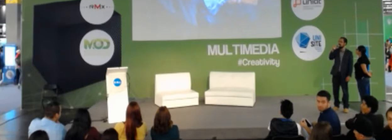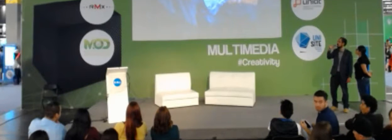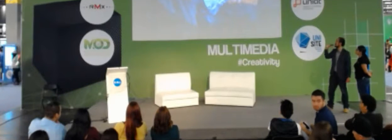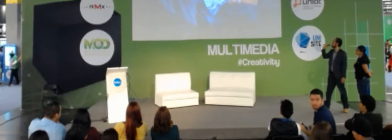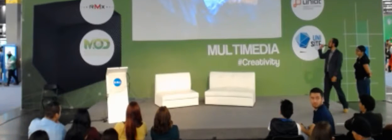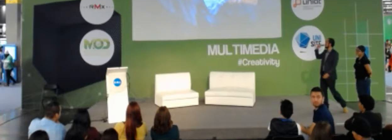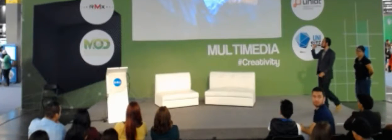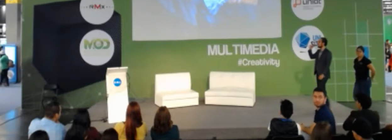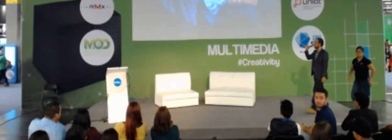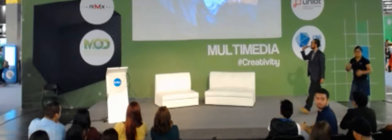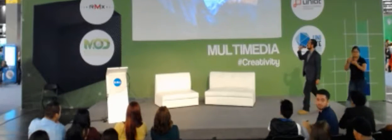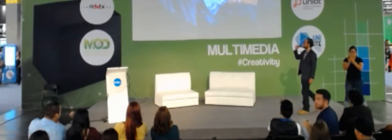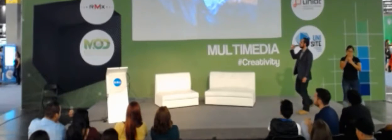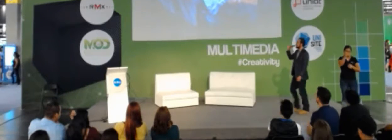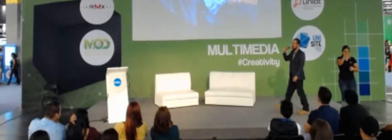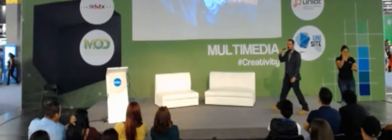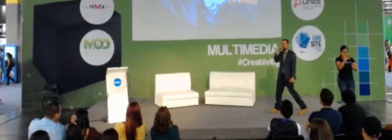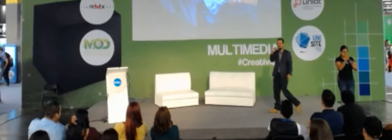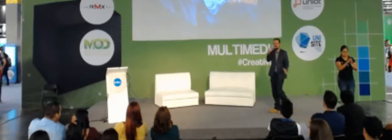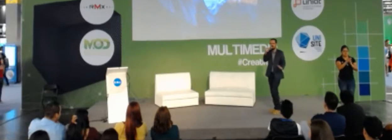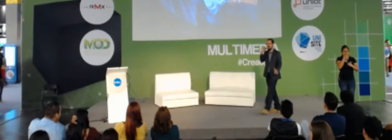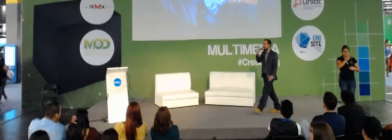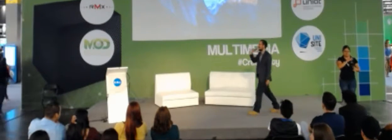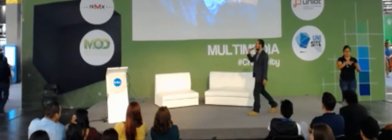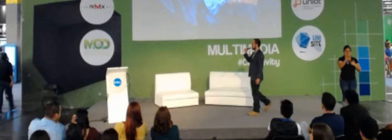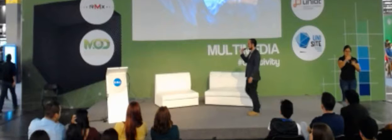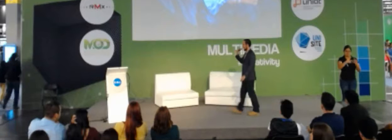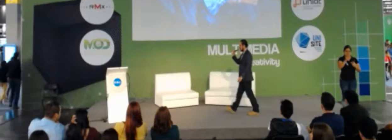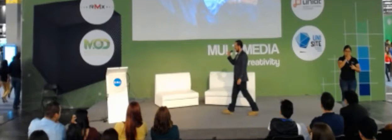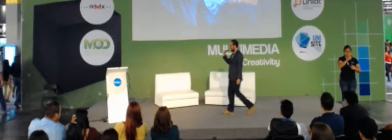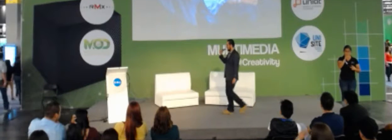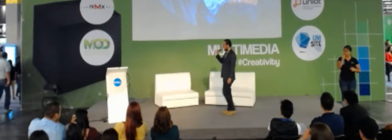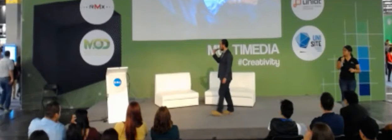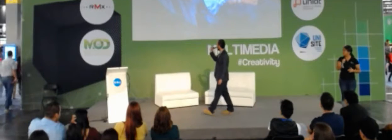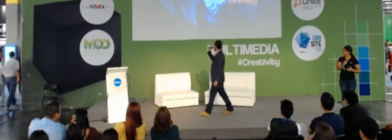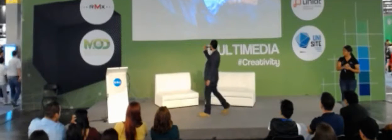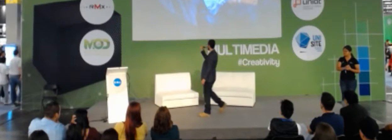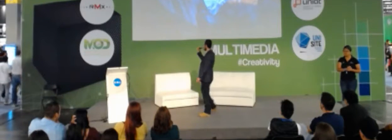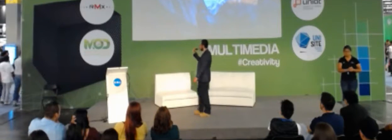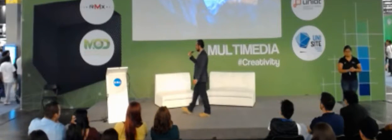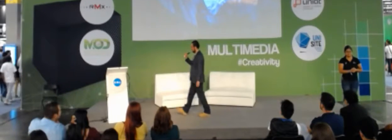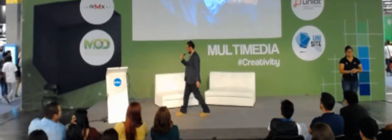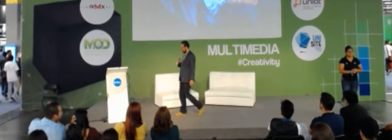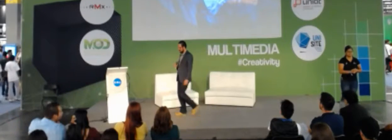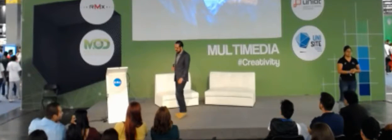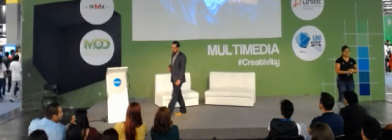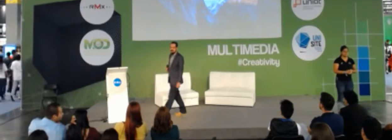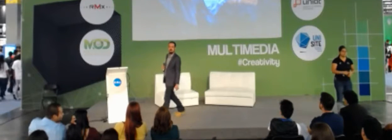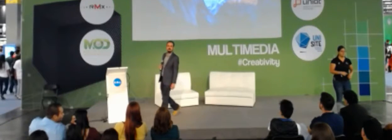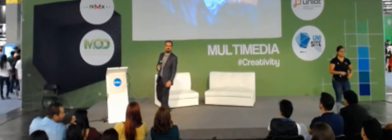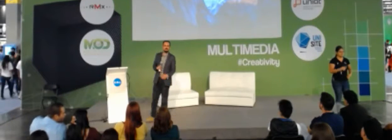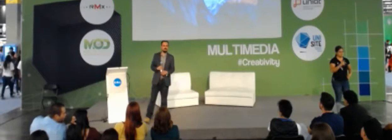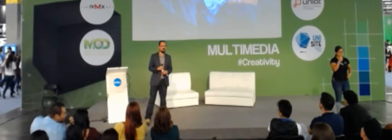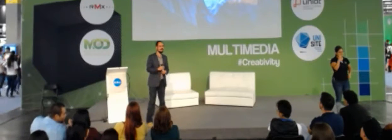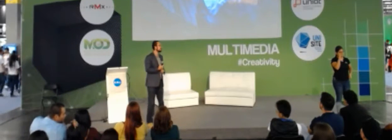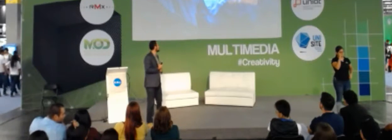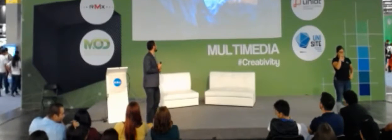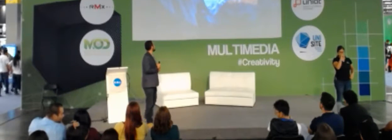Bueno, en lo que checan la cuestión técnica, igual podemos regresar al PowerPoint, por favor.